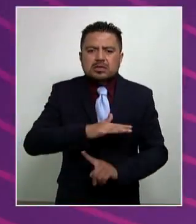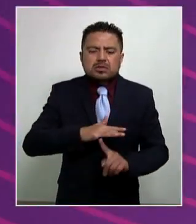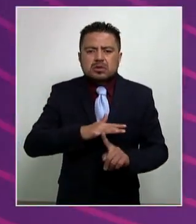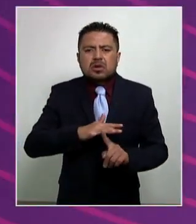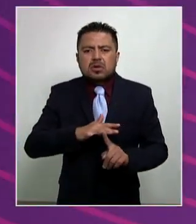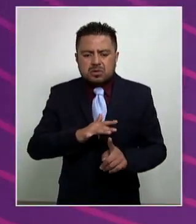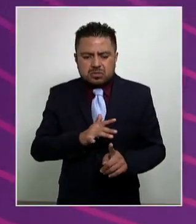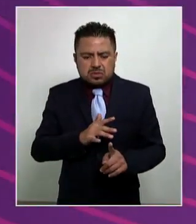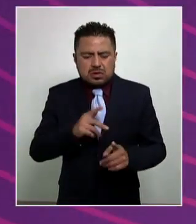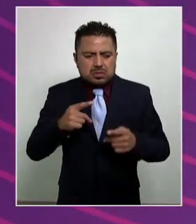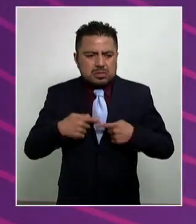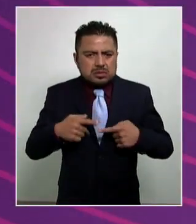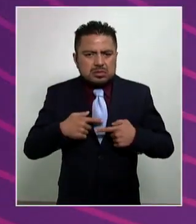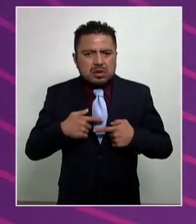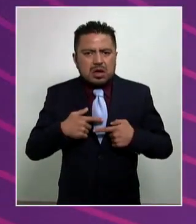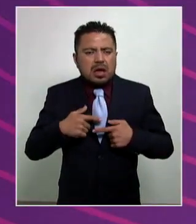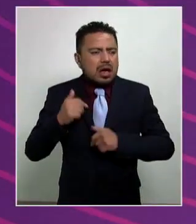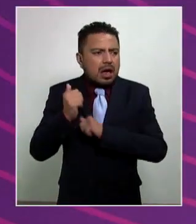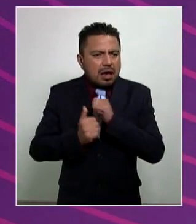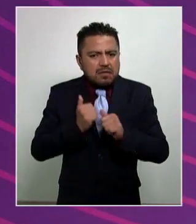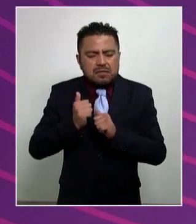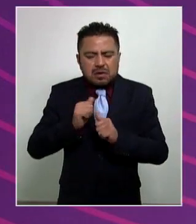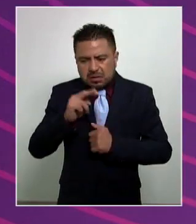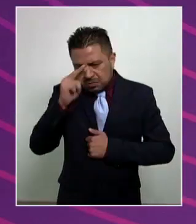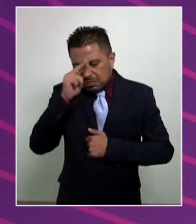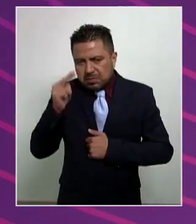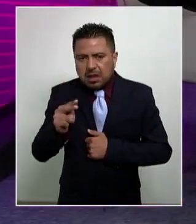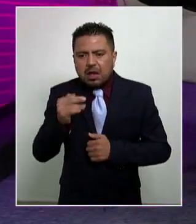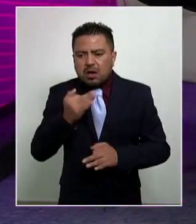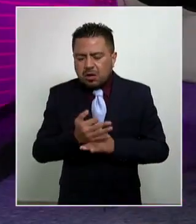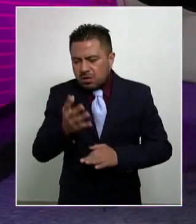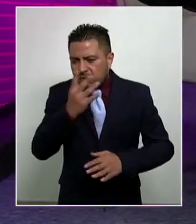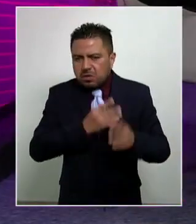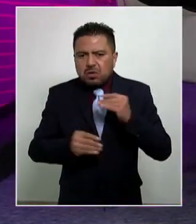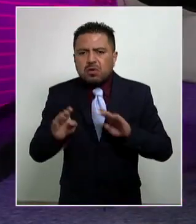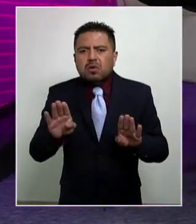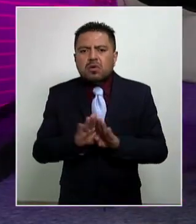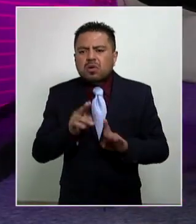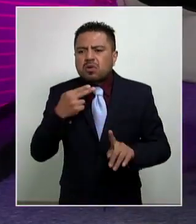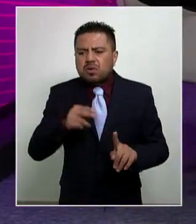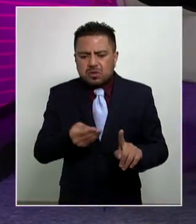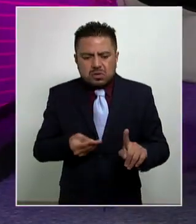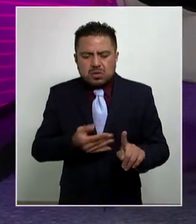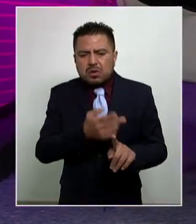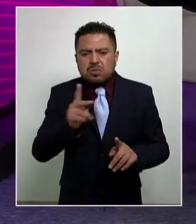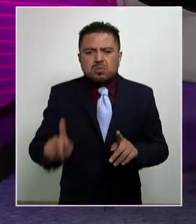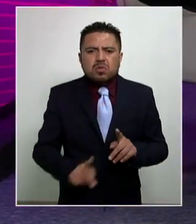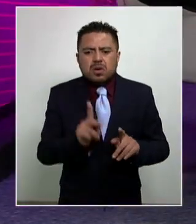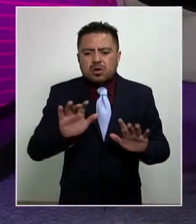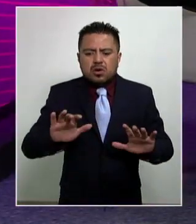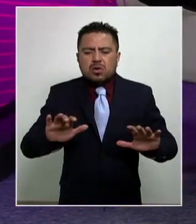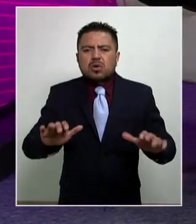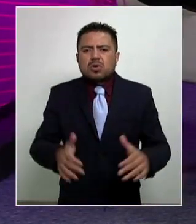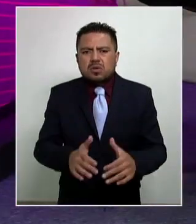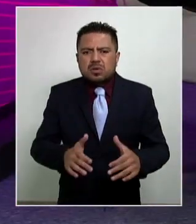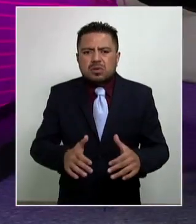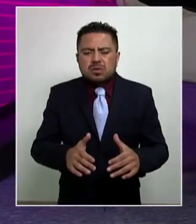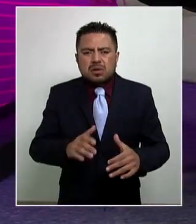la presencia de personas afro en México y que está aprendiendo cómo se nombra a los pueblos, a las